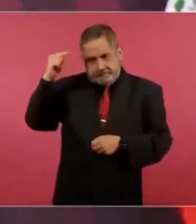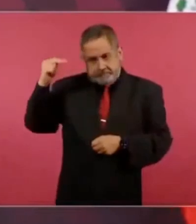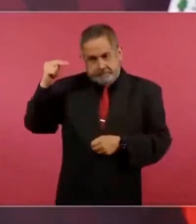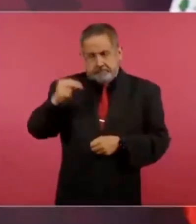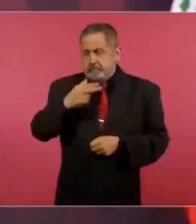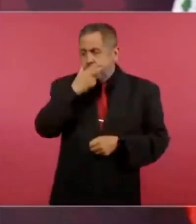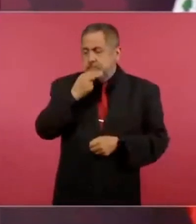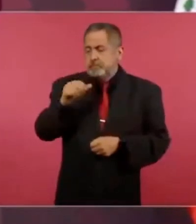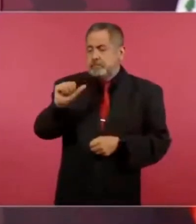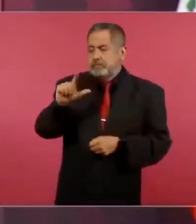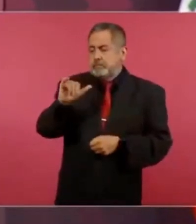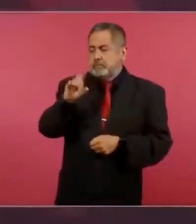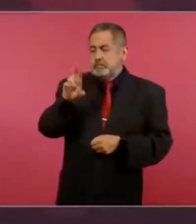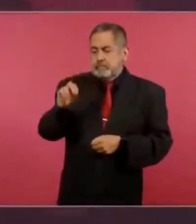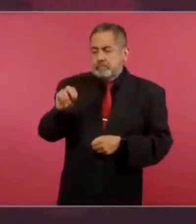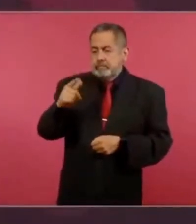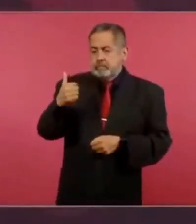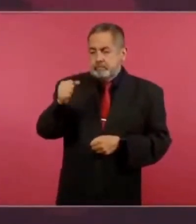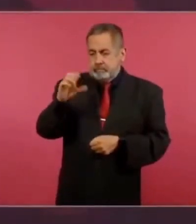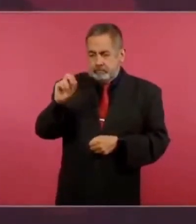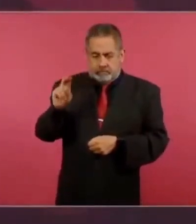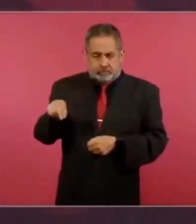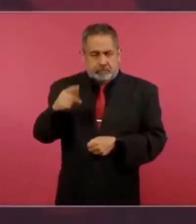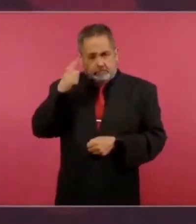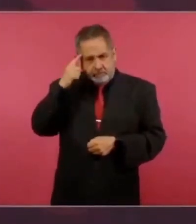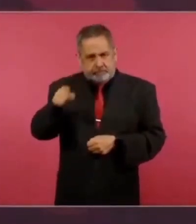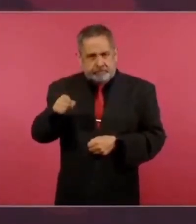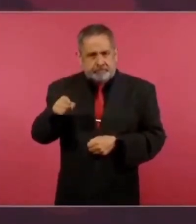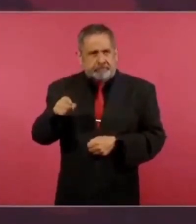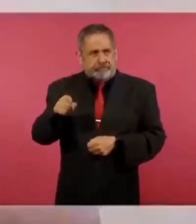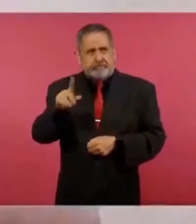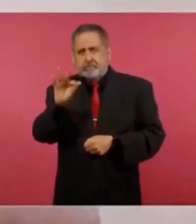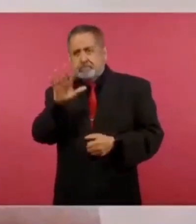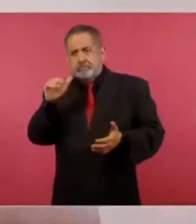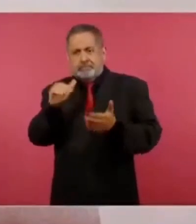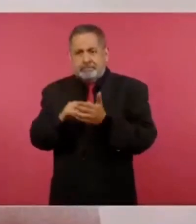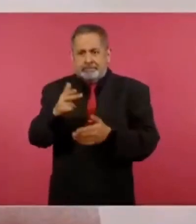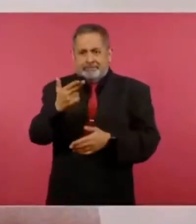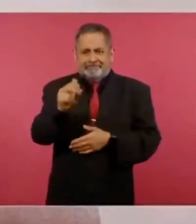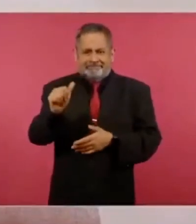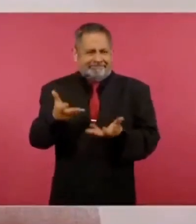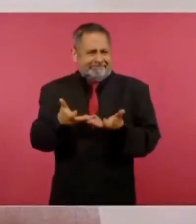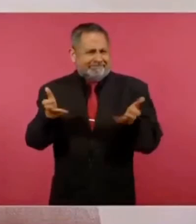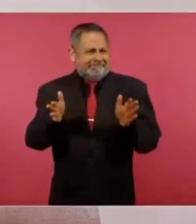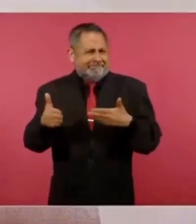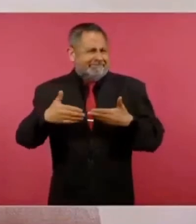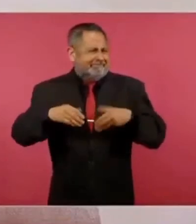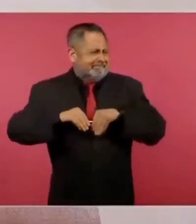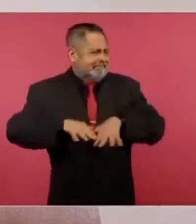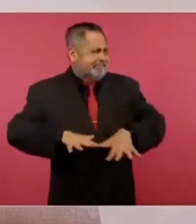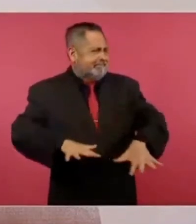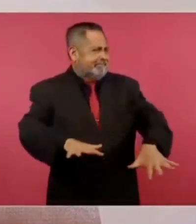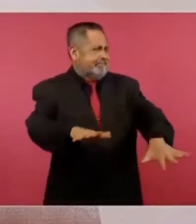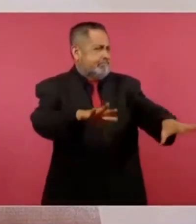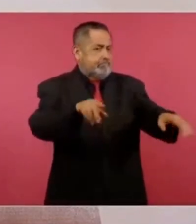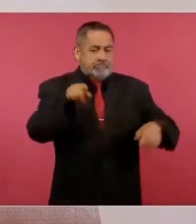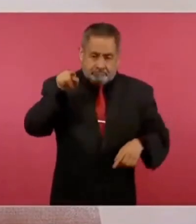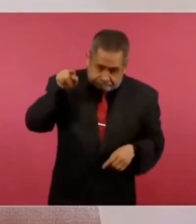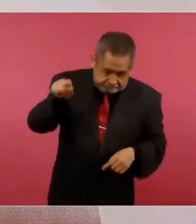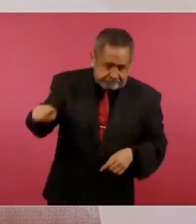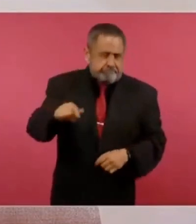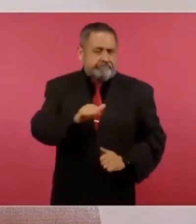Alejandro Gascón Mercado, para más de 40,000 hectáreas, ingenieros